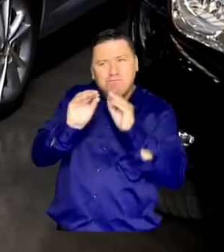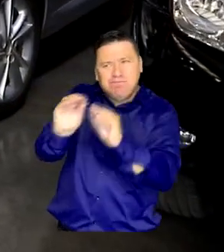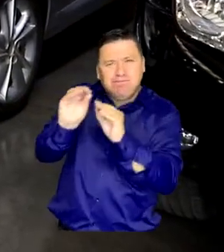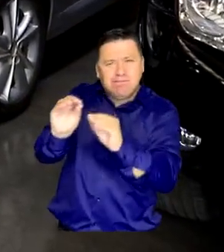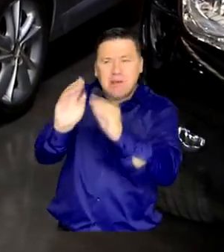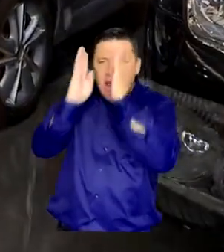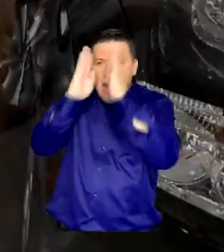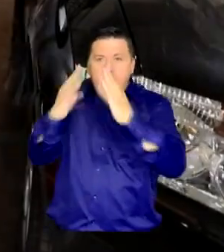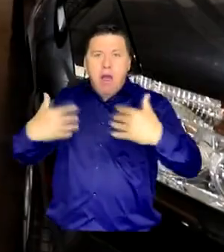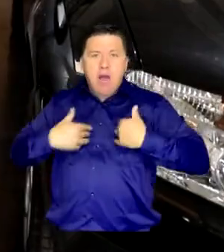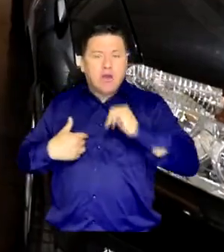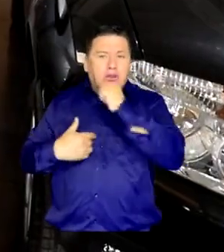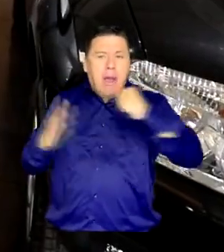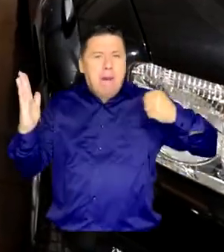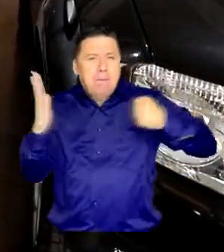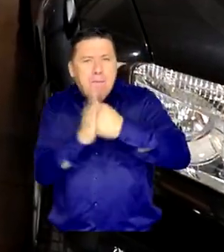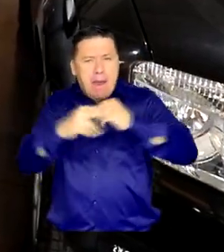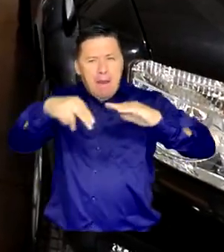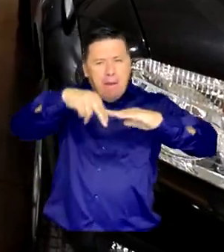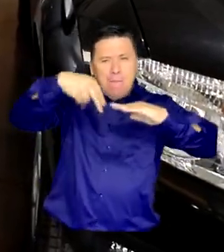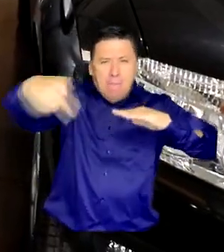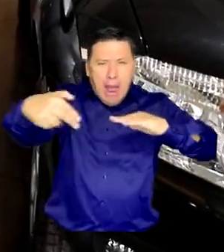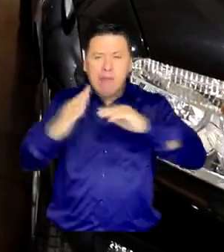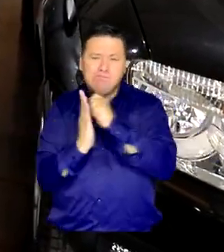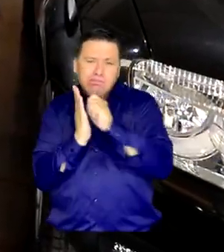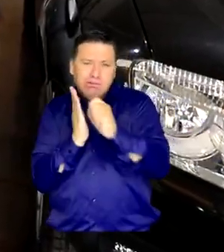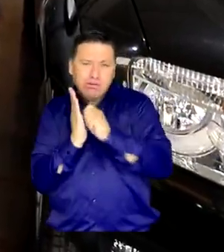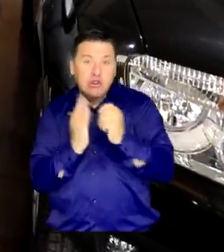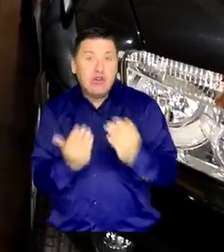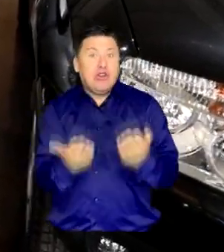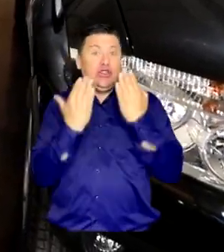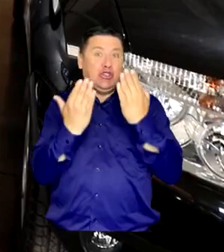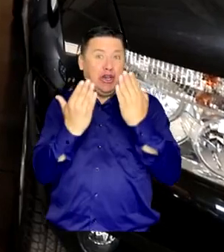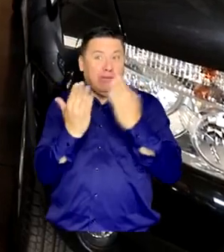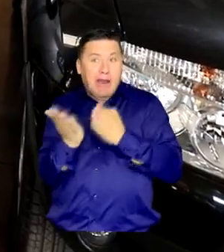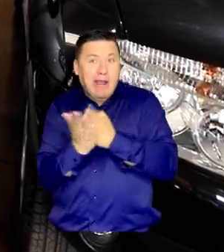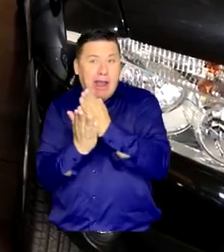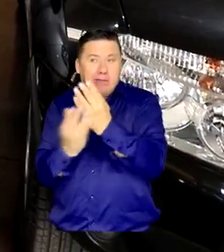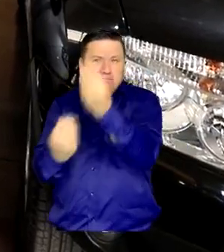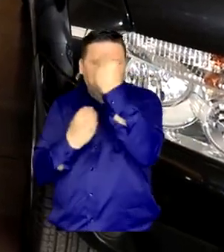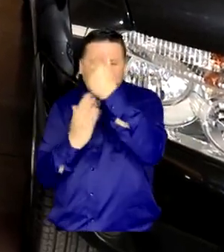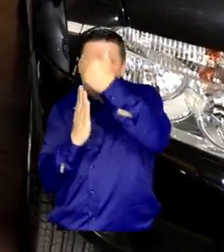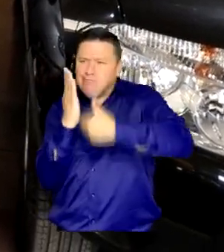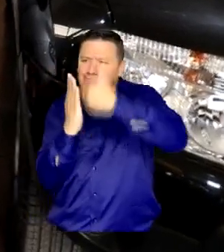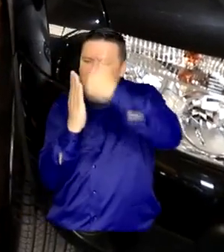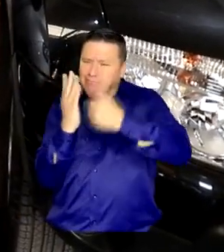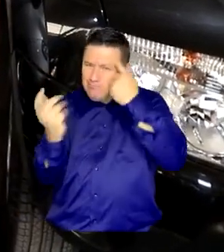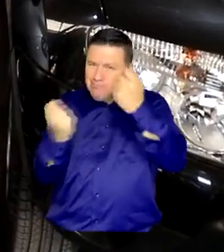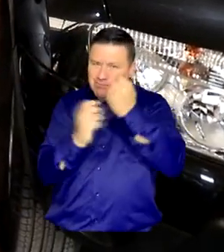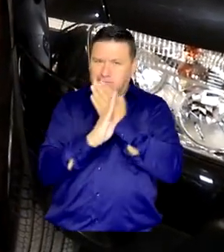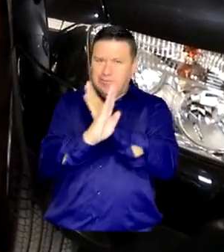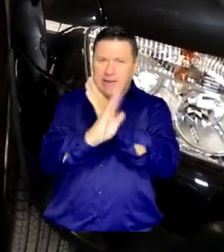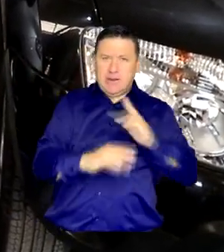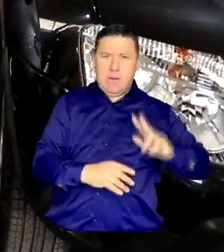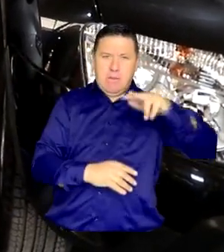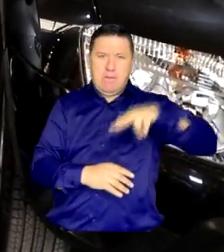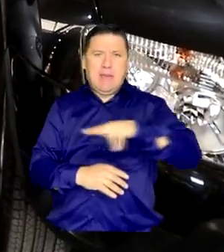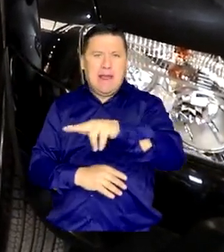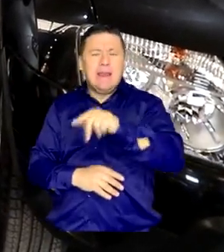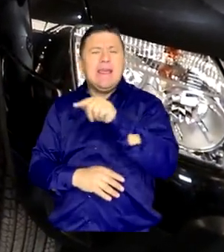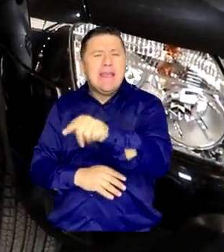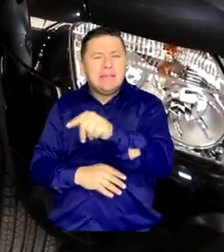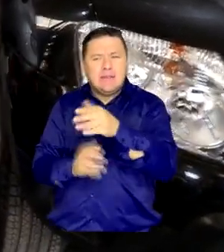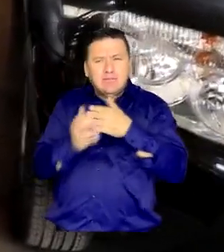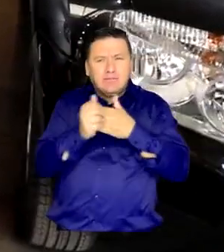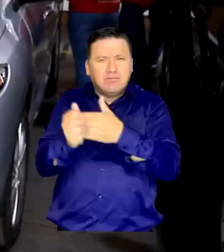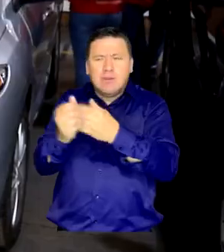atender víctimas y cosas que les van a servir para poder documentar planes estratégicos de seguridad vial,